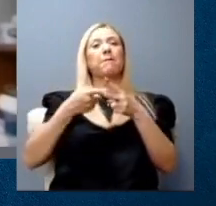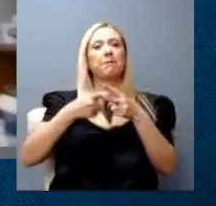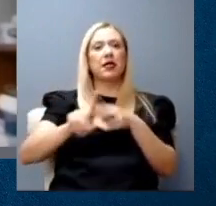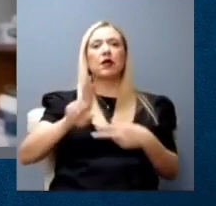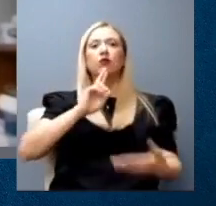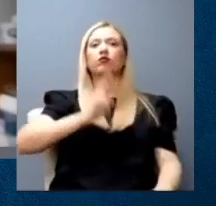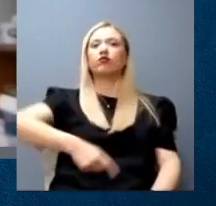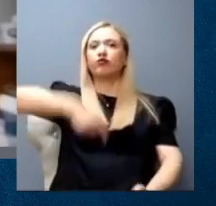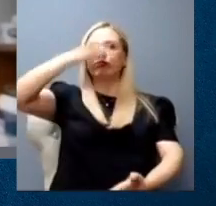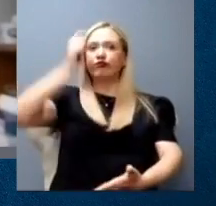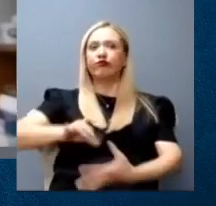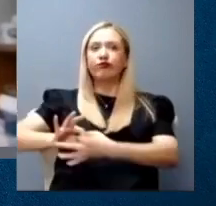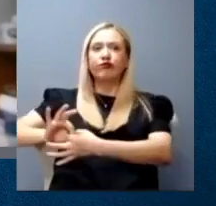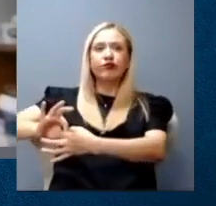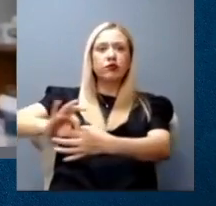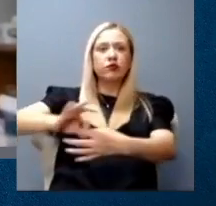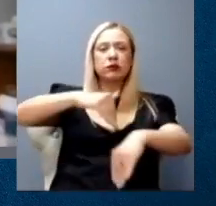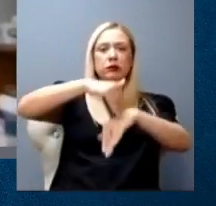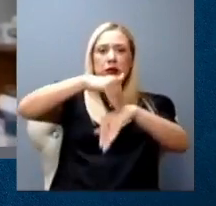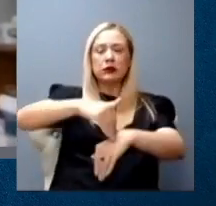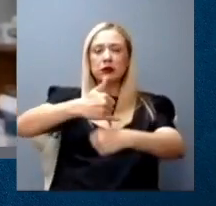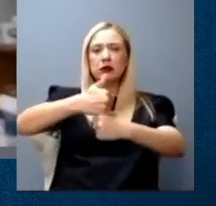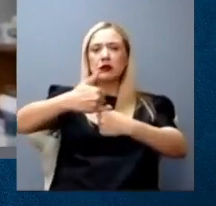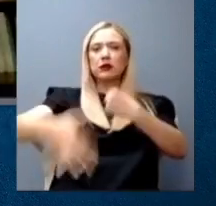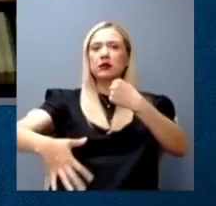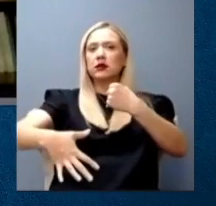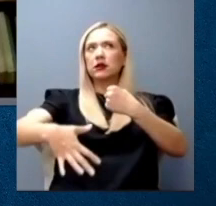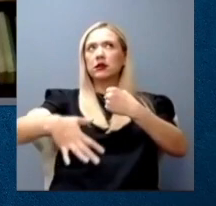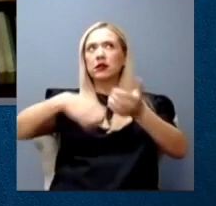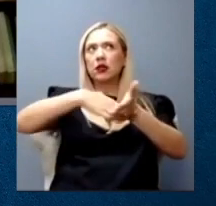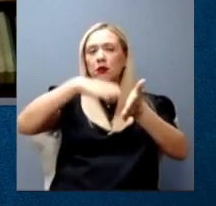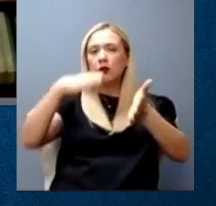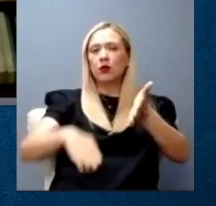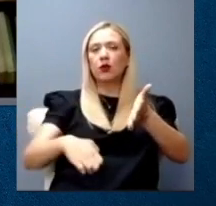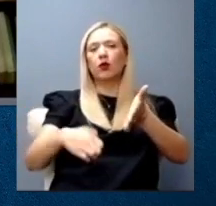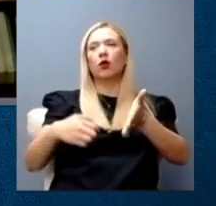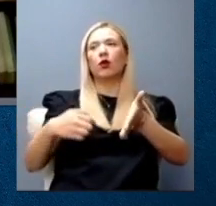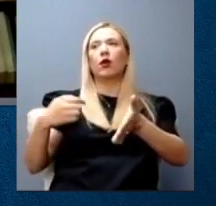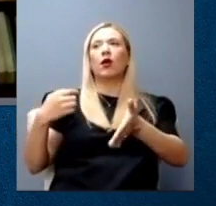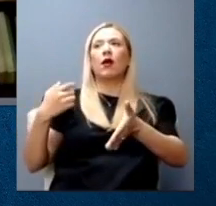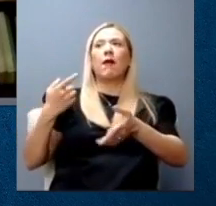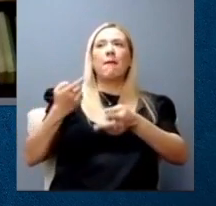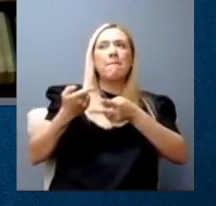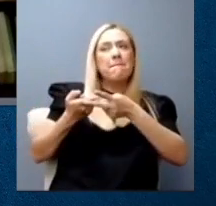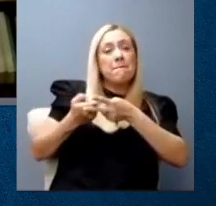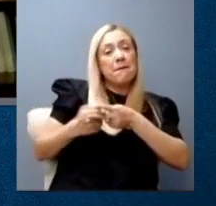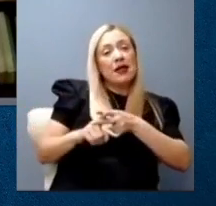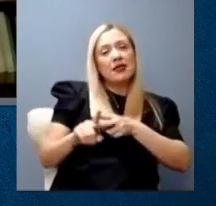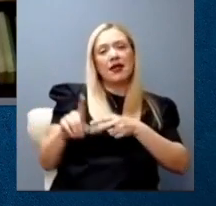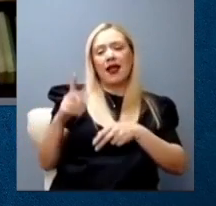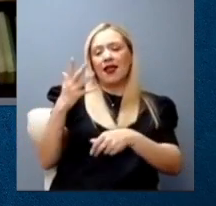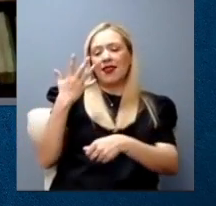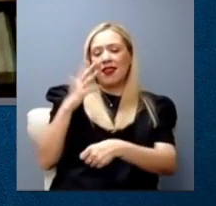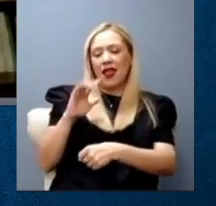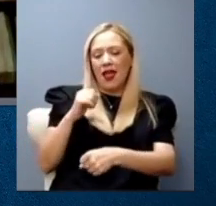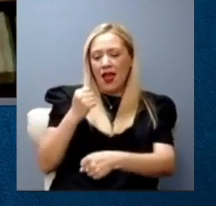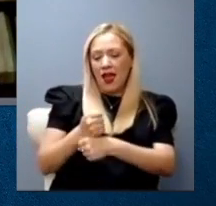jurisprudencia que, si bien en las primeras décadas podríamos decir, por la propia